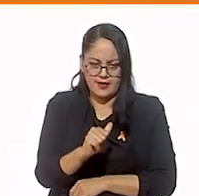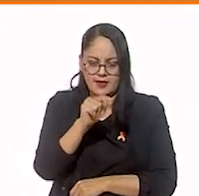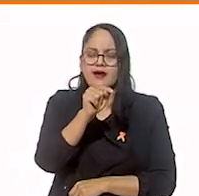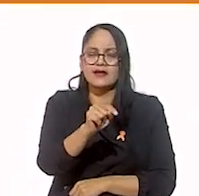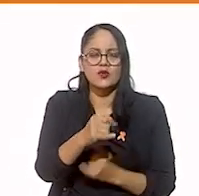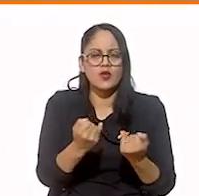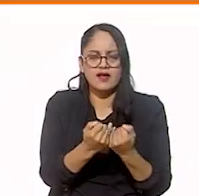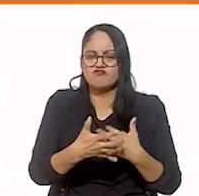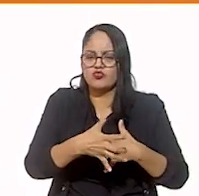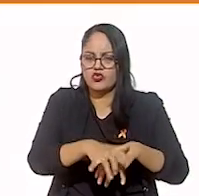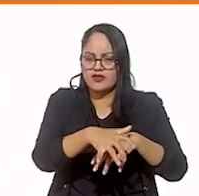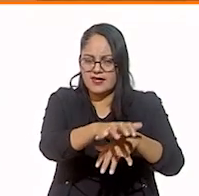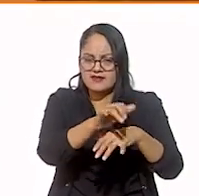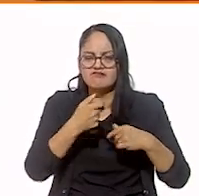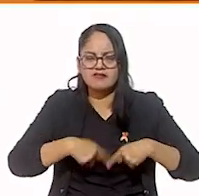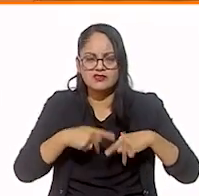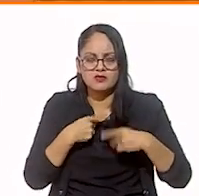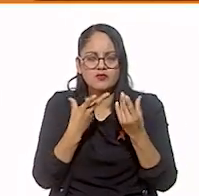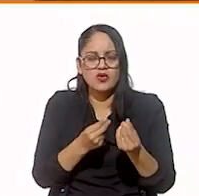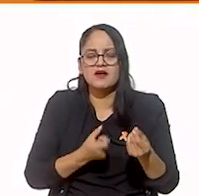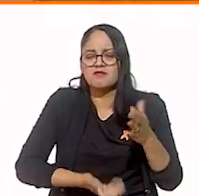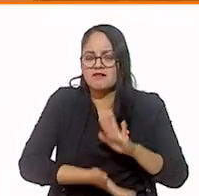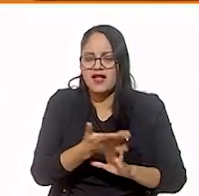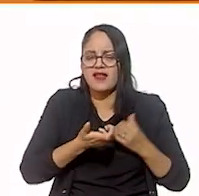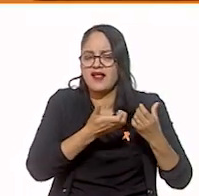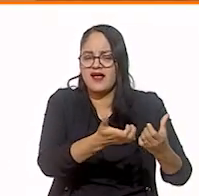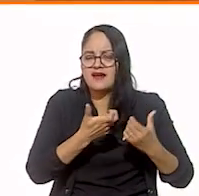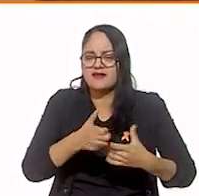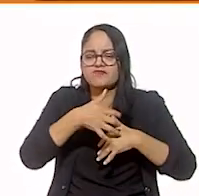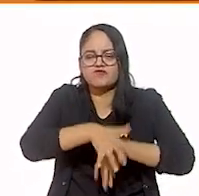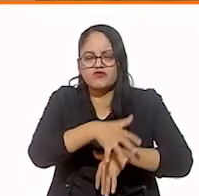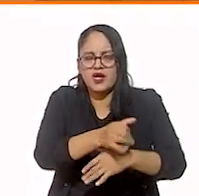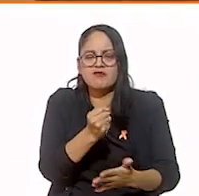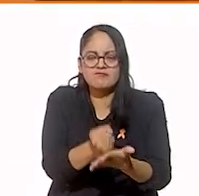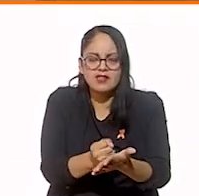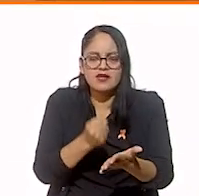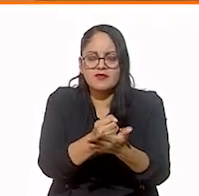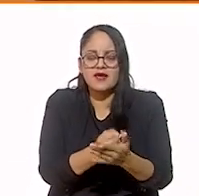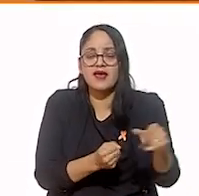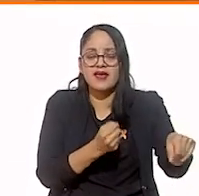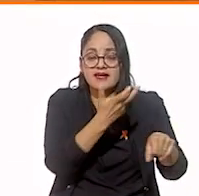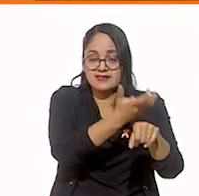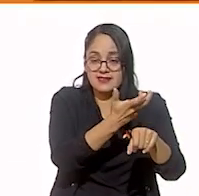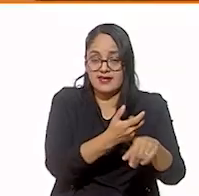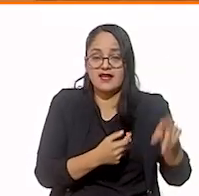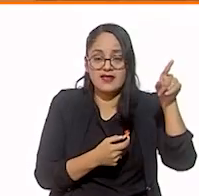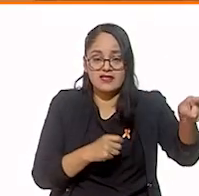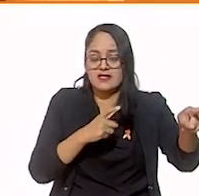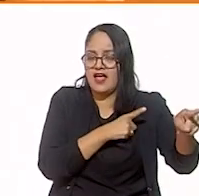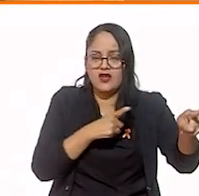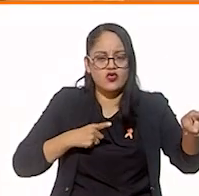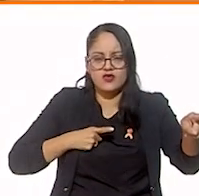de protestas. Las personas salen a las calles a exigir pues que Estados Unidos particularmente deje de